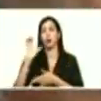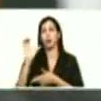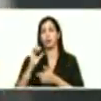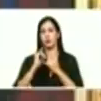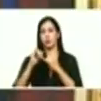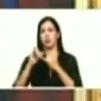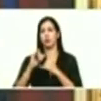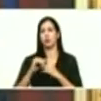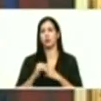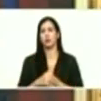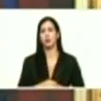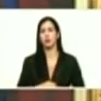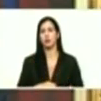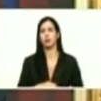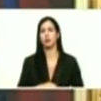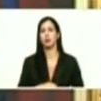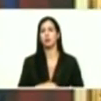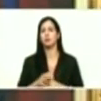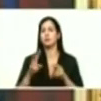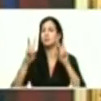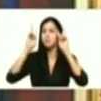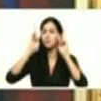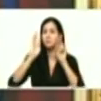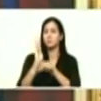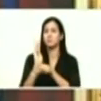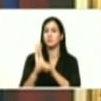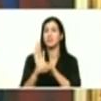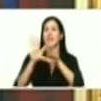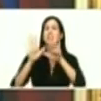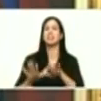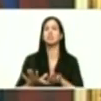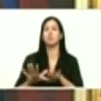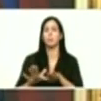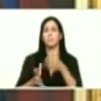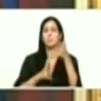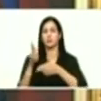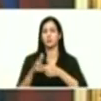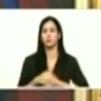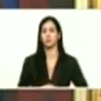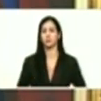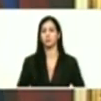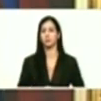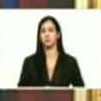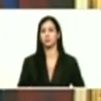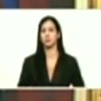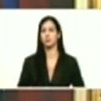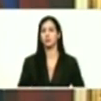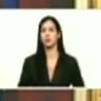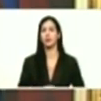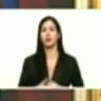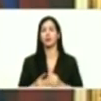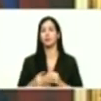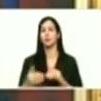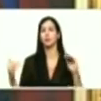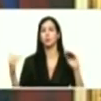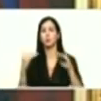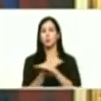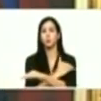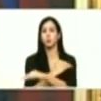en el área de mantenimiento y estaciones y de tráfico llamado tráfico que es los trenes